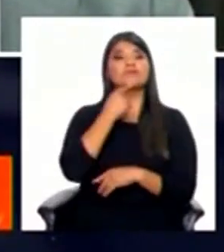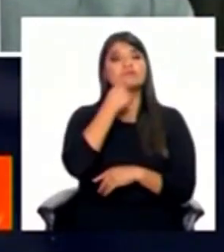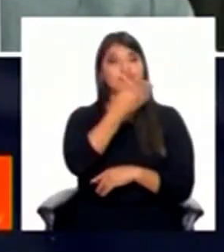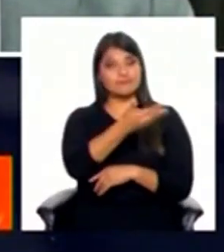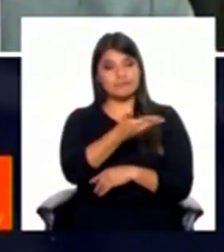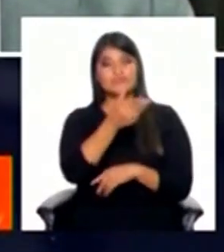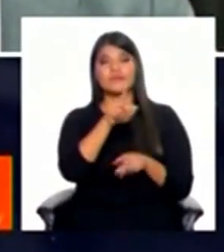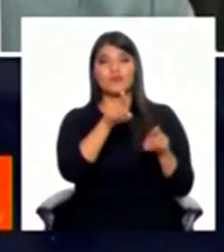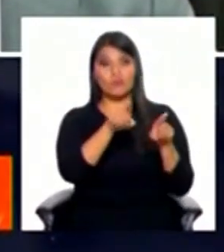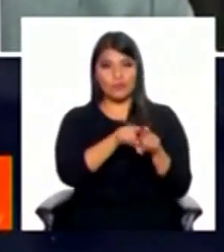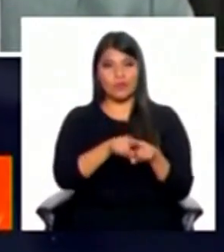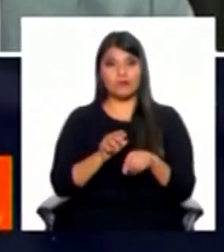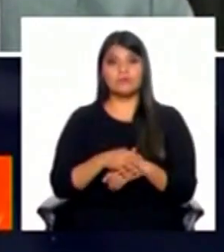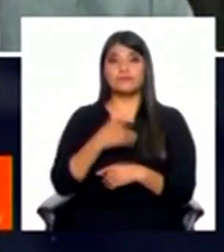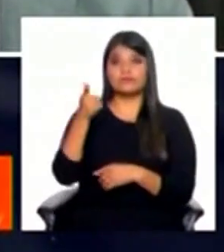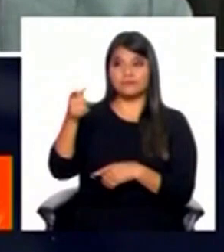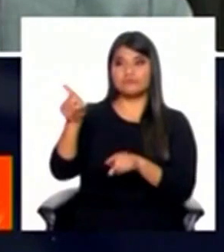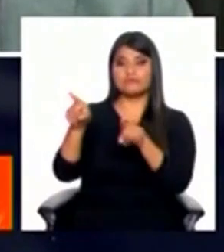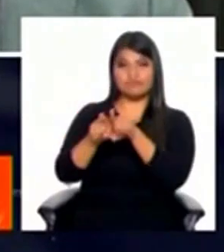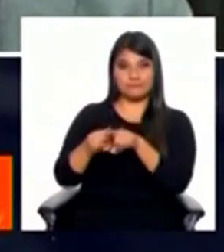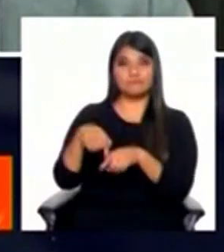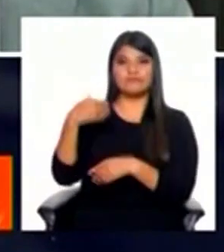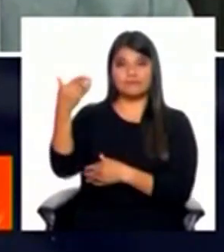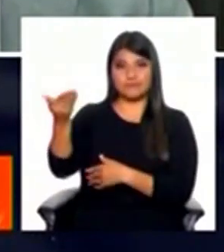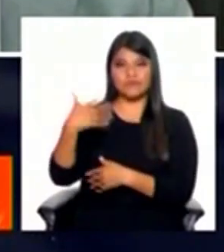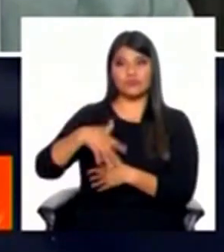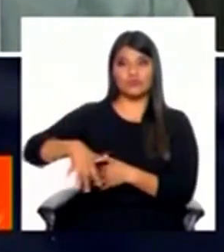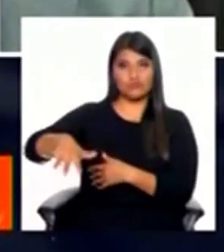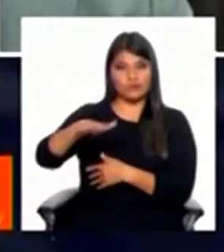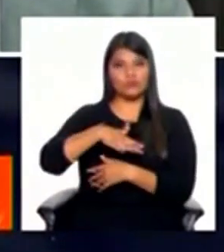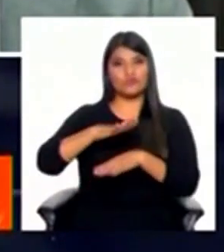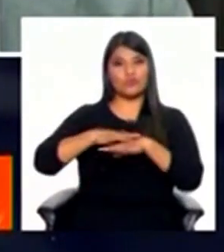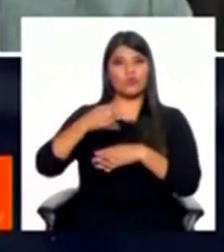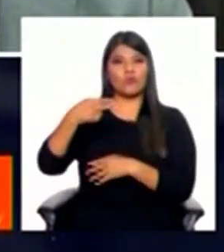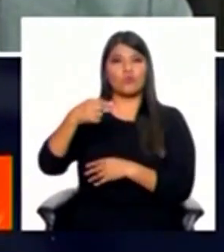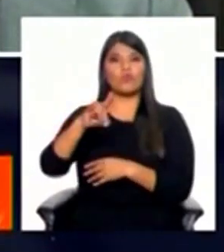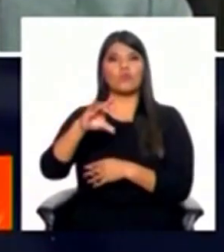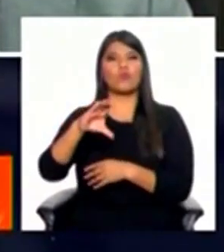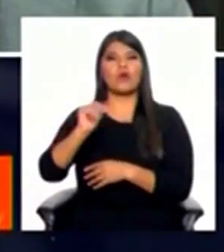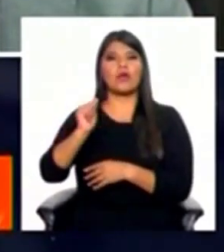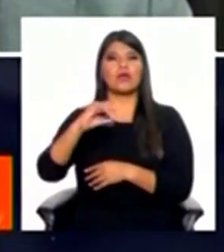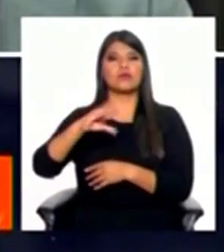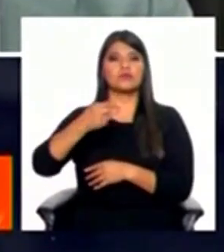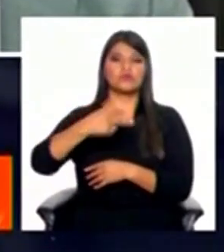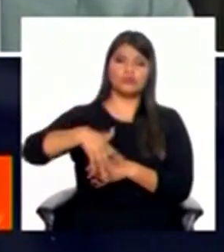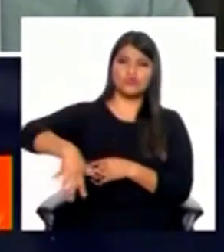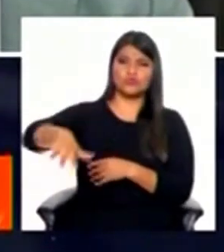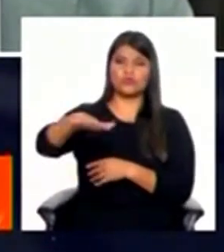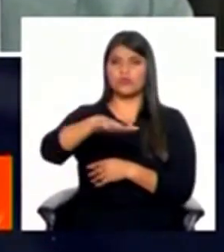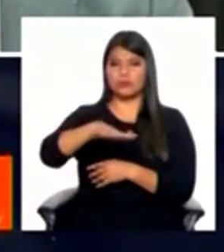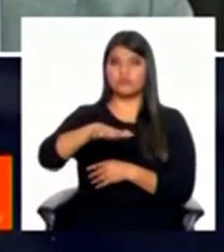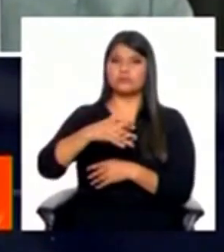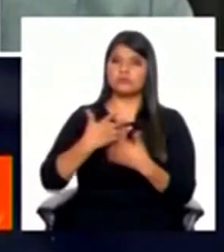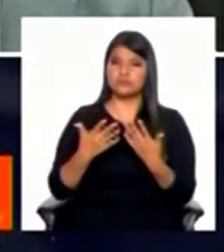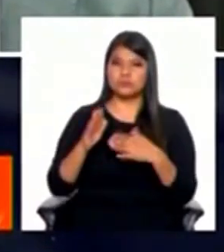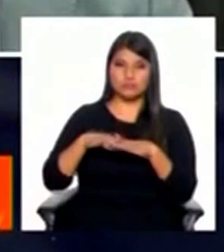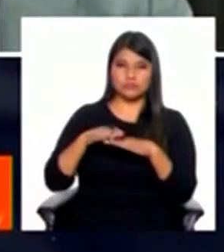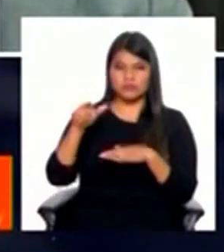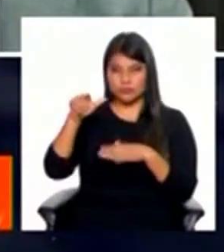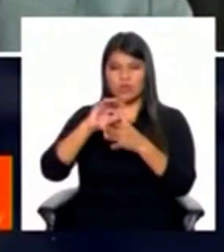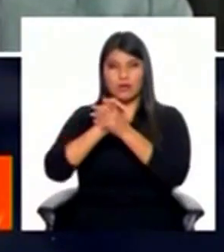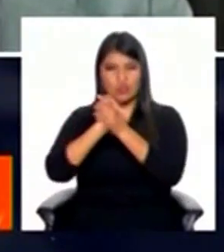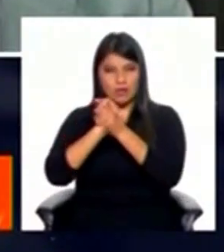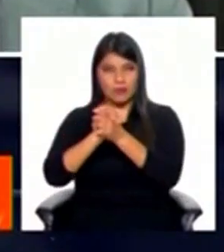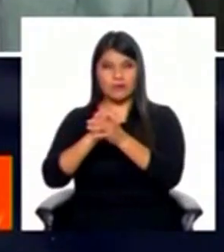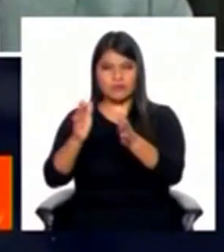señora Aguilera, y estoy seguro que sus palabras son compartidas por todo Huacho. Por eso le quería preguntar si nuestros amigos, vecinos de Huacho,